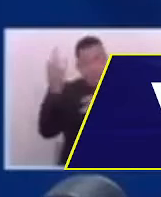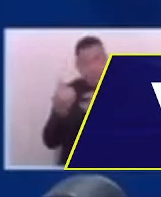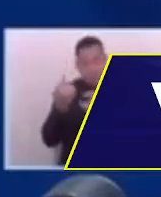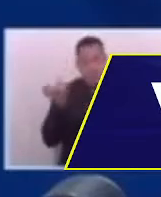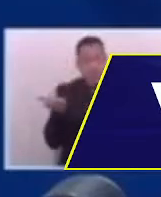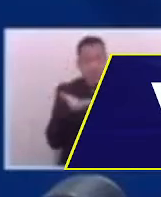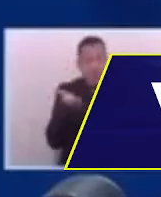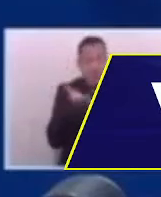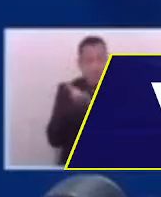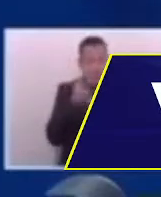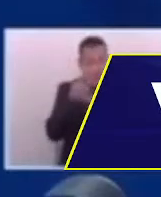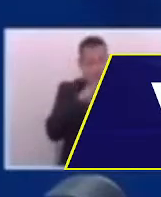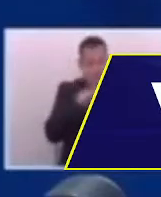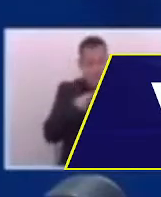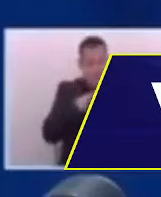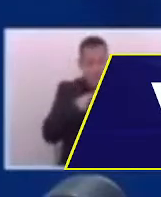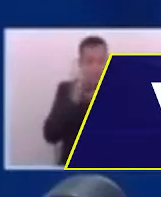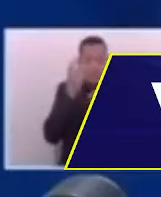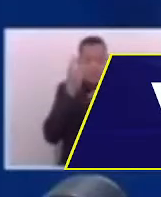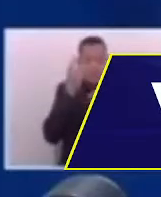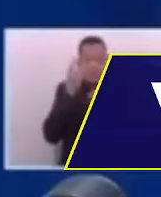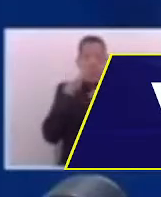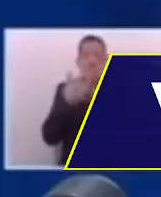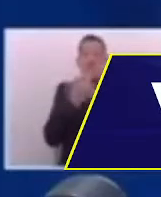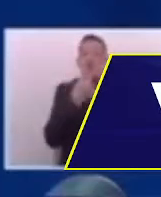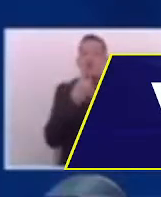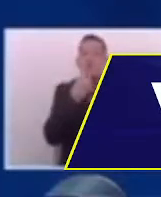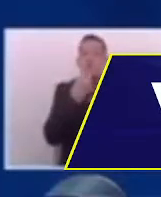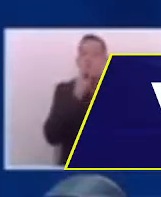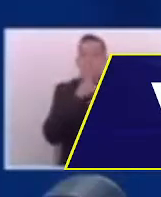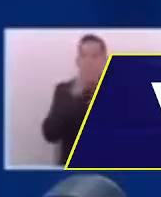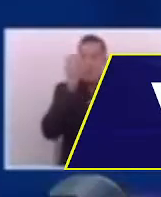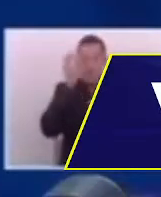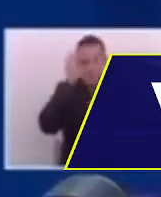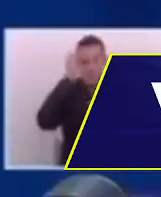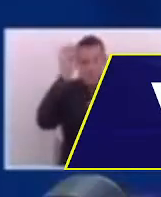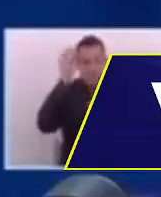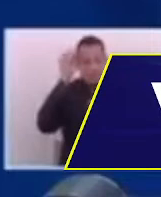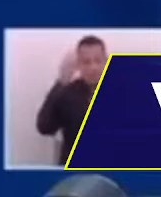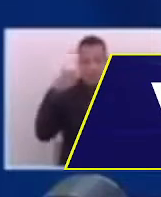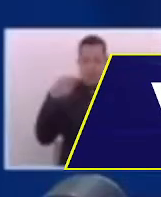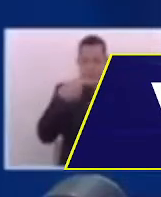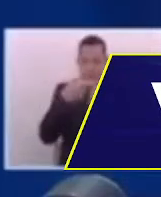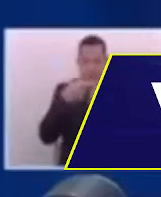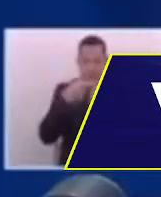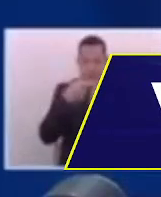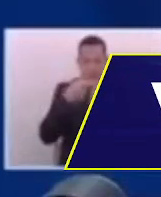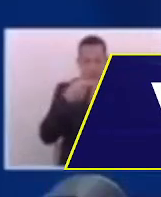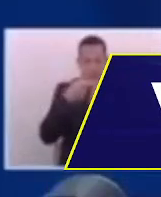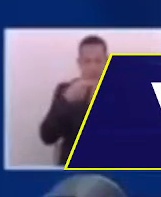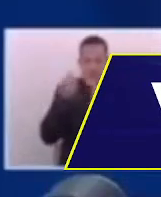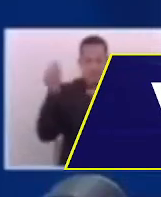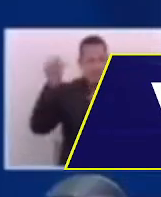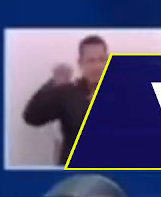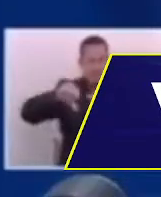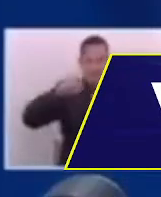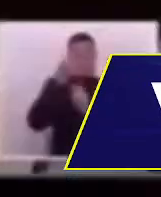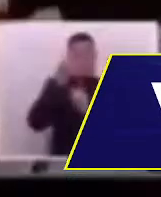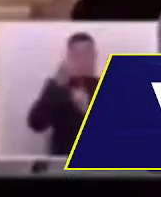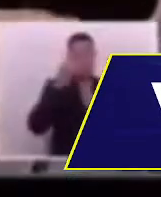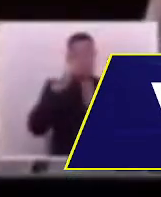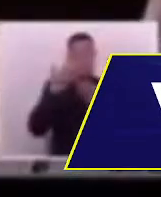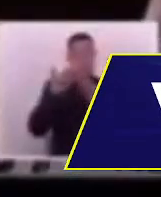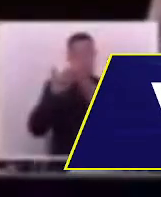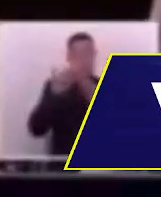y que ni siquiera entienden lo que están diciendo porque dicen estas opiniones que no tienen ni pies ni cabeza